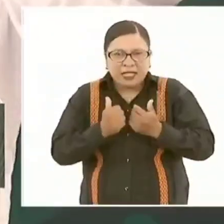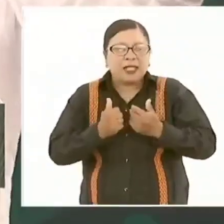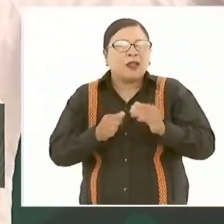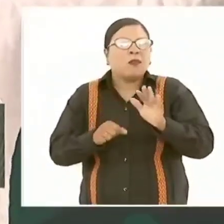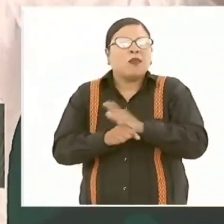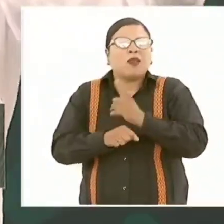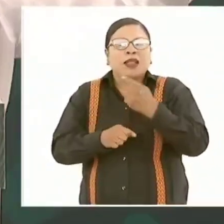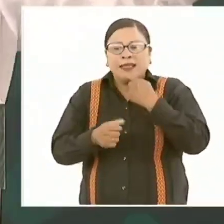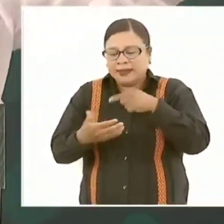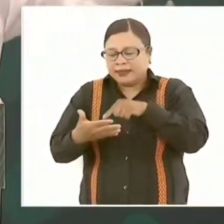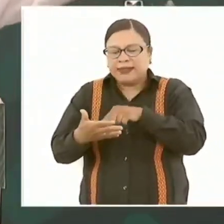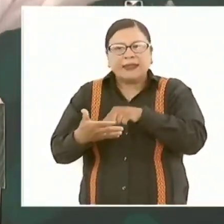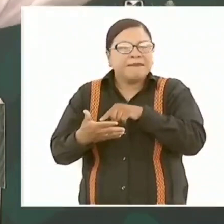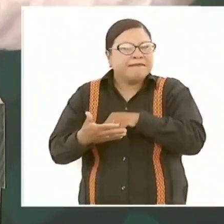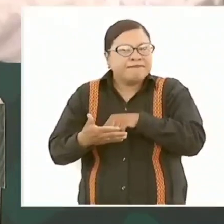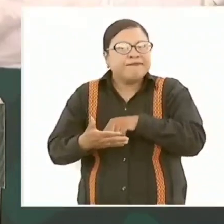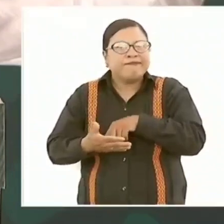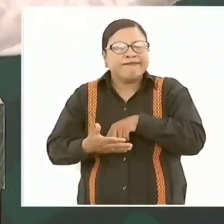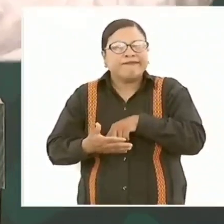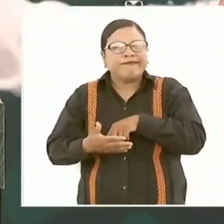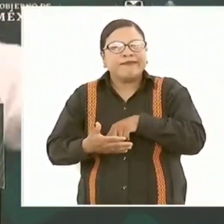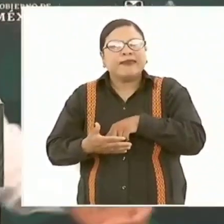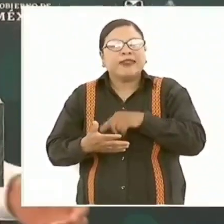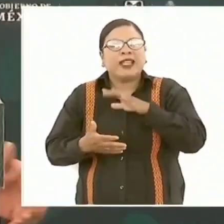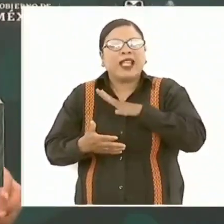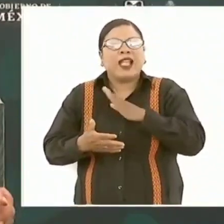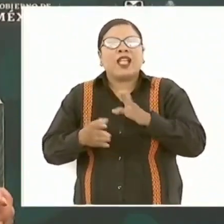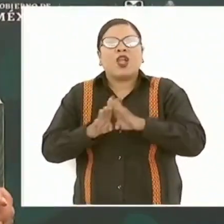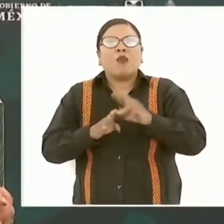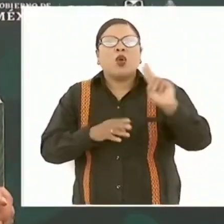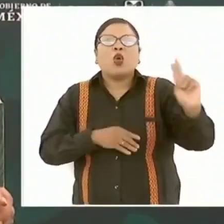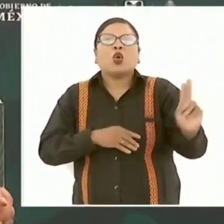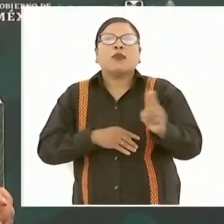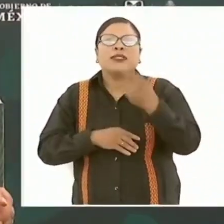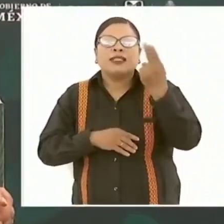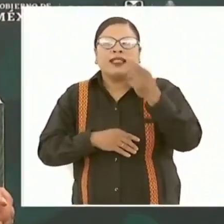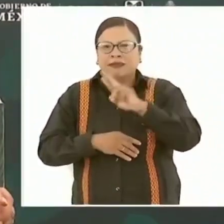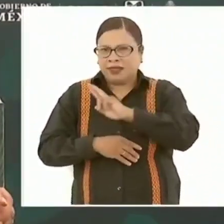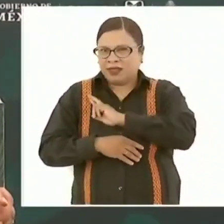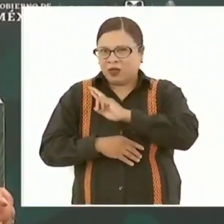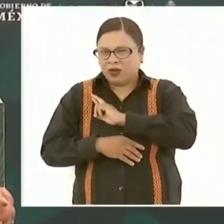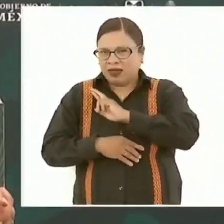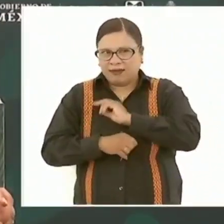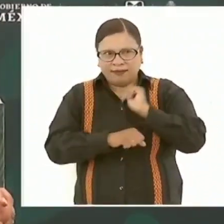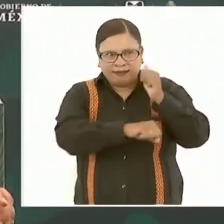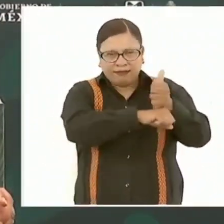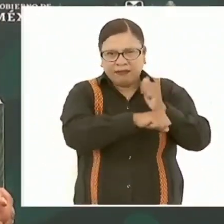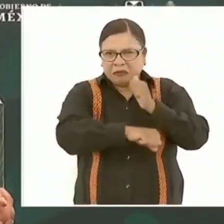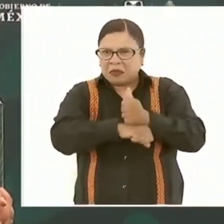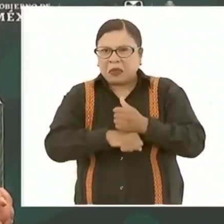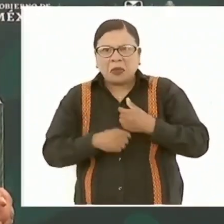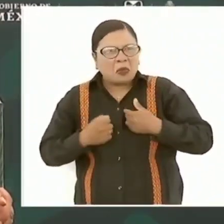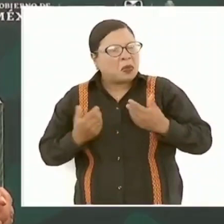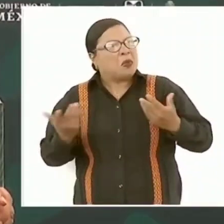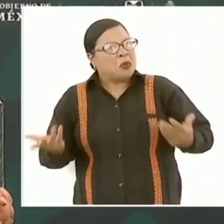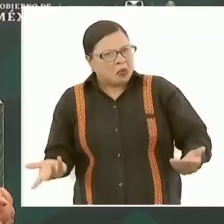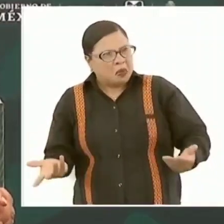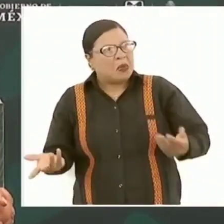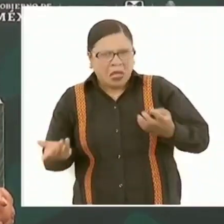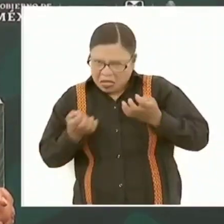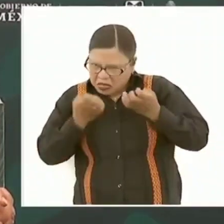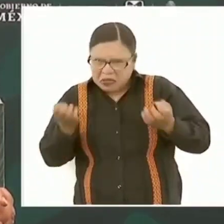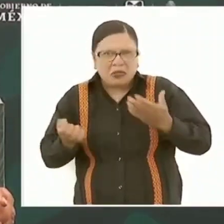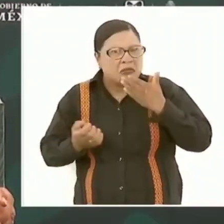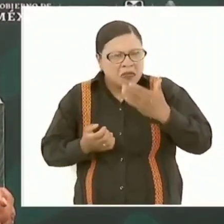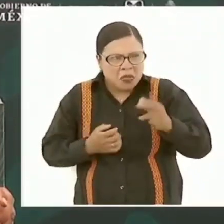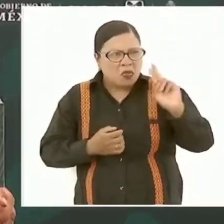querían que se crearan universidades privadas. Yo no estoy en contra de la educación privada, el que